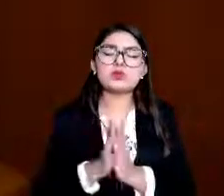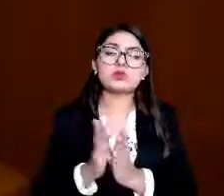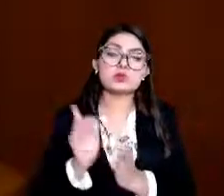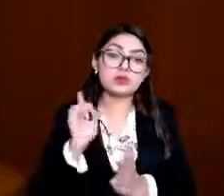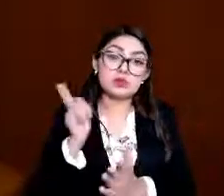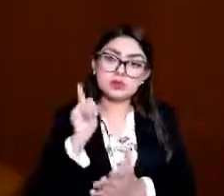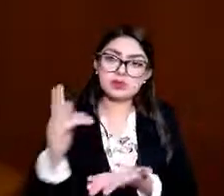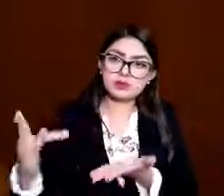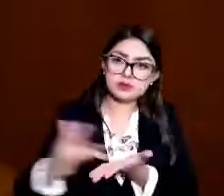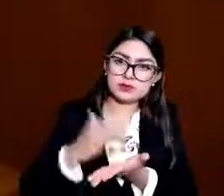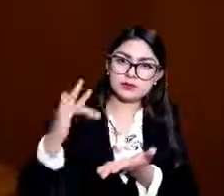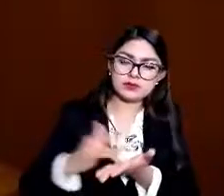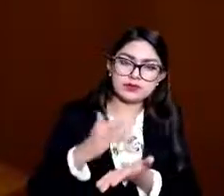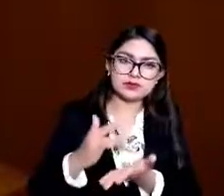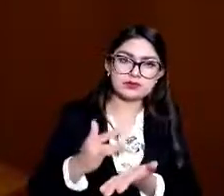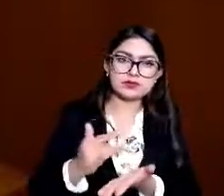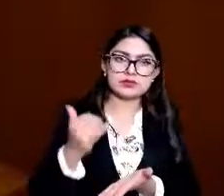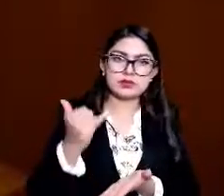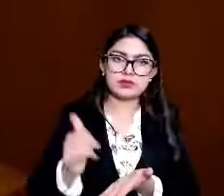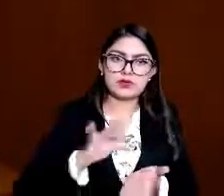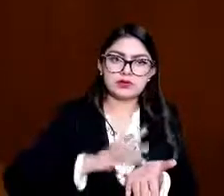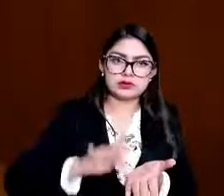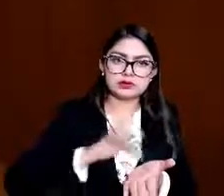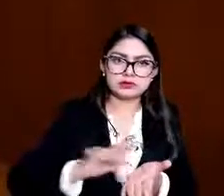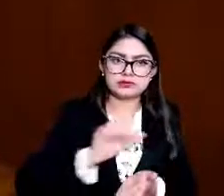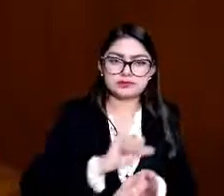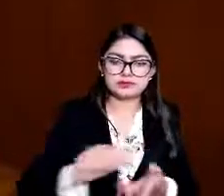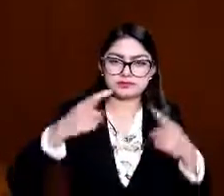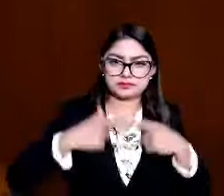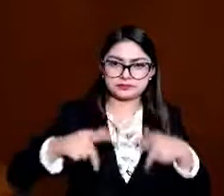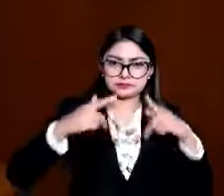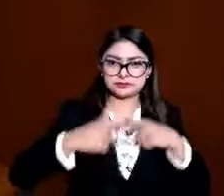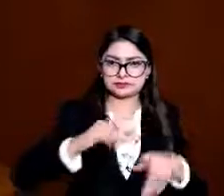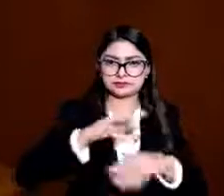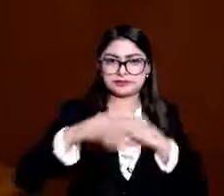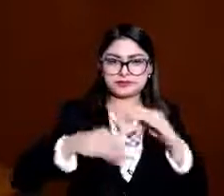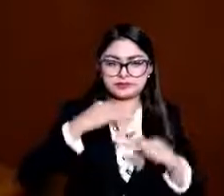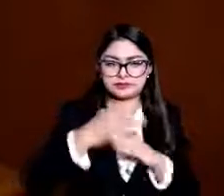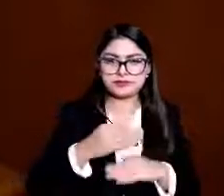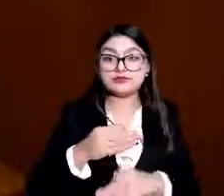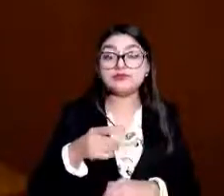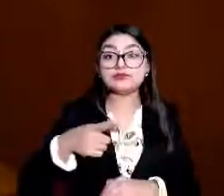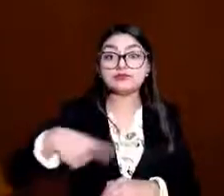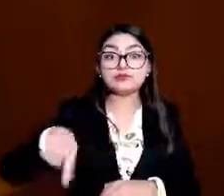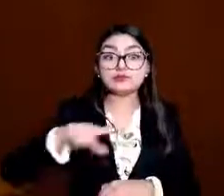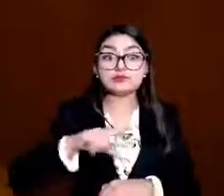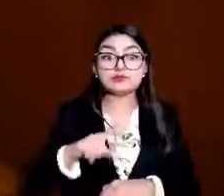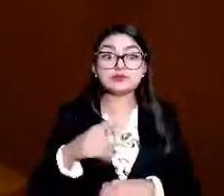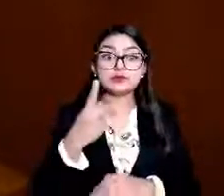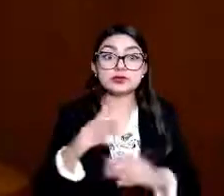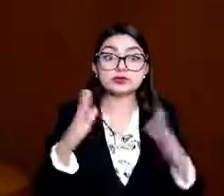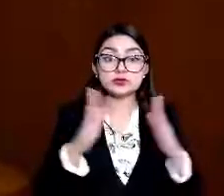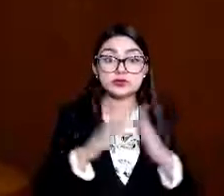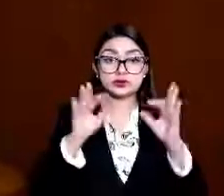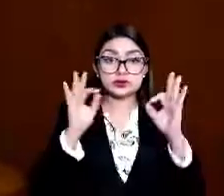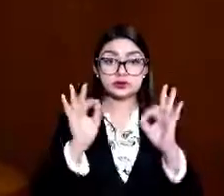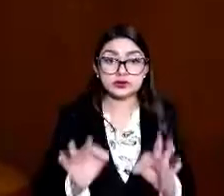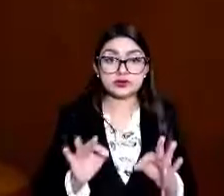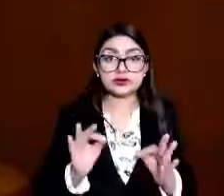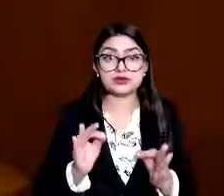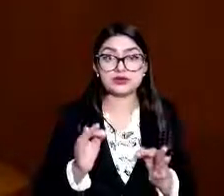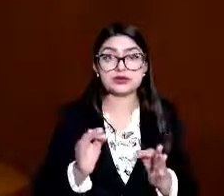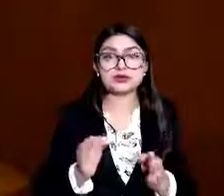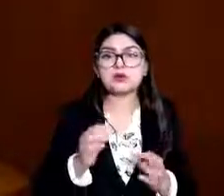apoyen y apoyen a los ciudadanos y ciudadanas a no permitir que pierdan su patrimonio en el municipio de